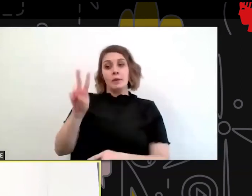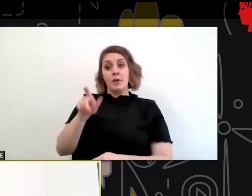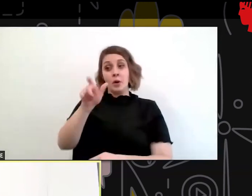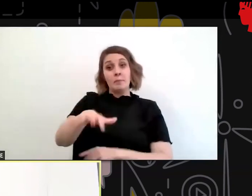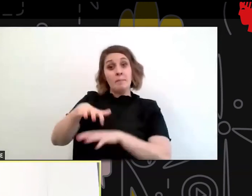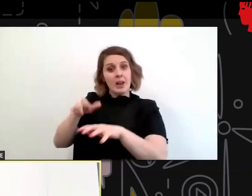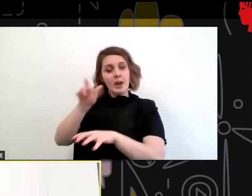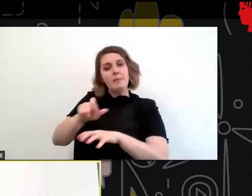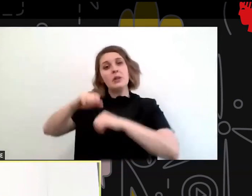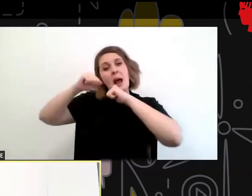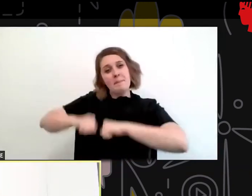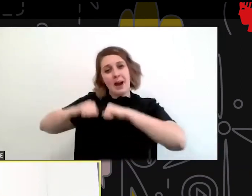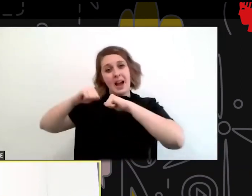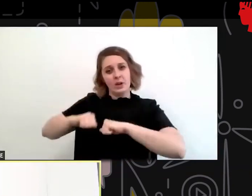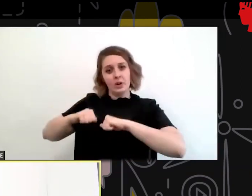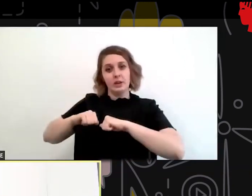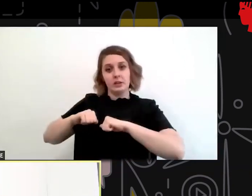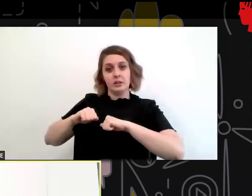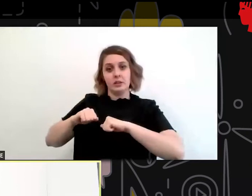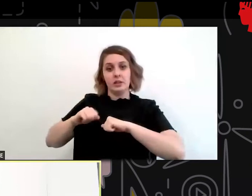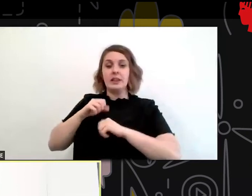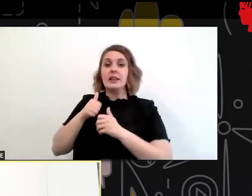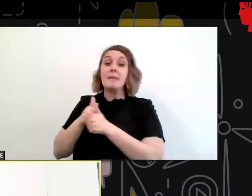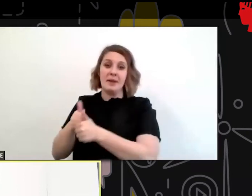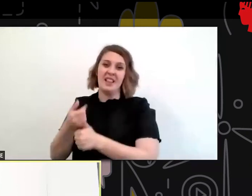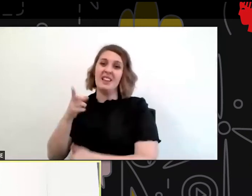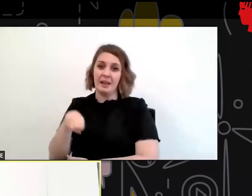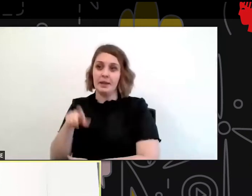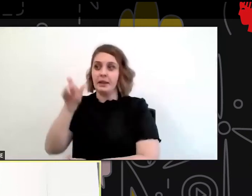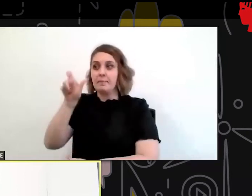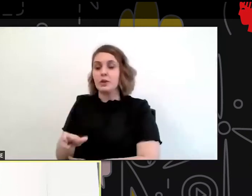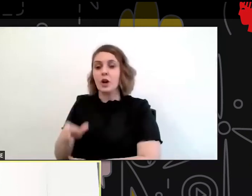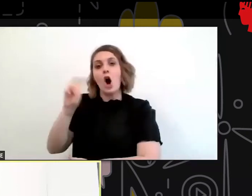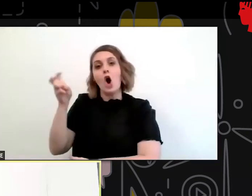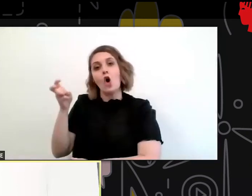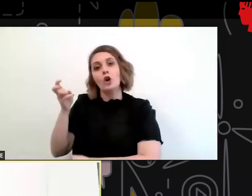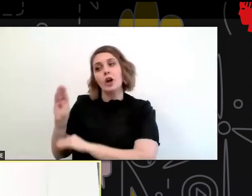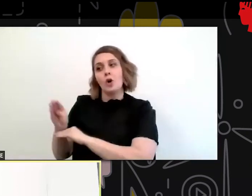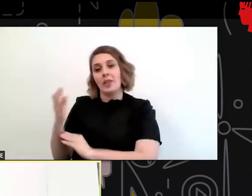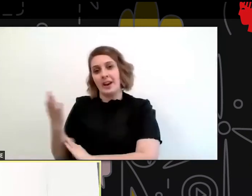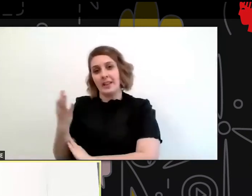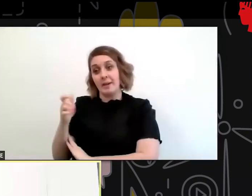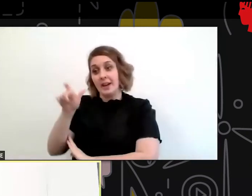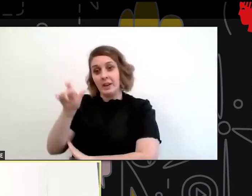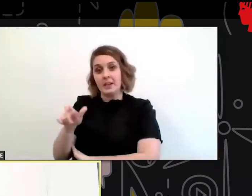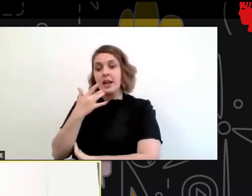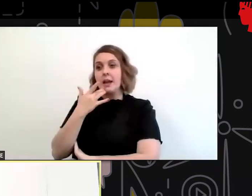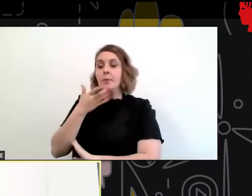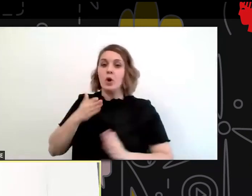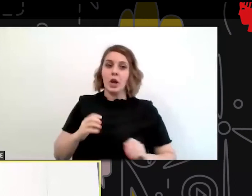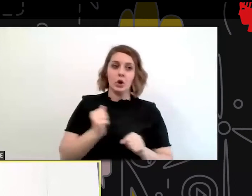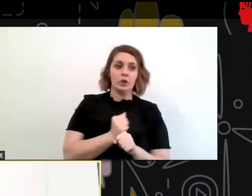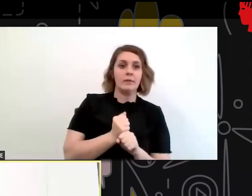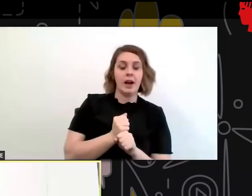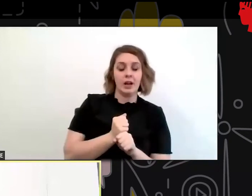y mayores y que son dependientes, dependen de un cuidador. Y entonces esa información, pues el hijo que está trabajando, pues le llega